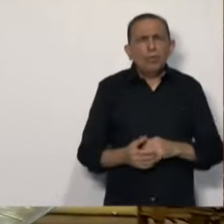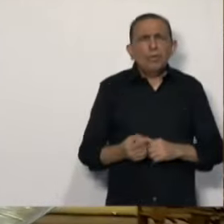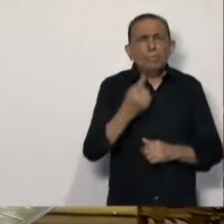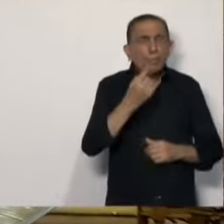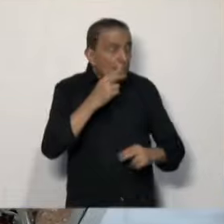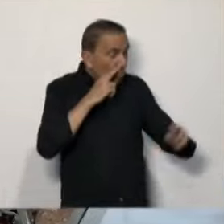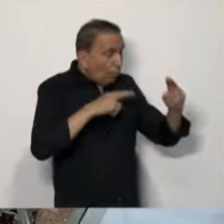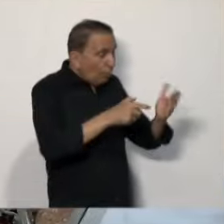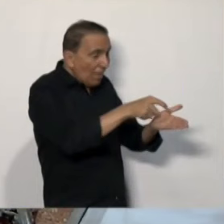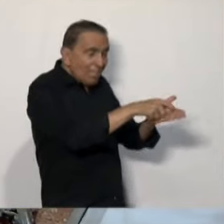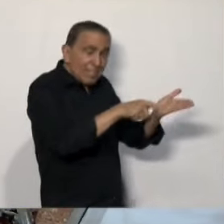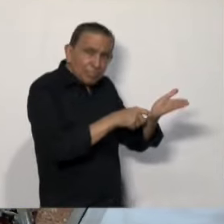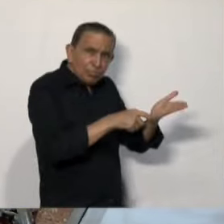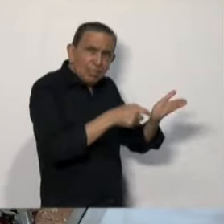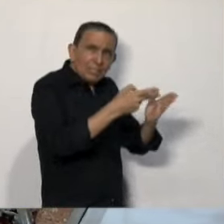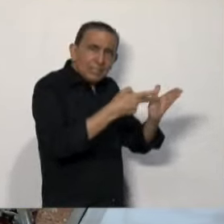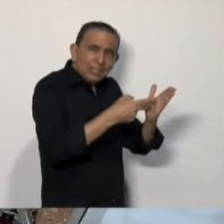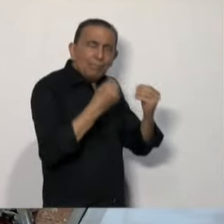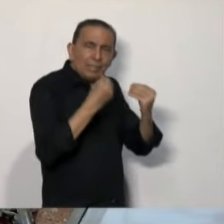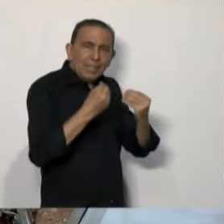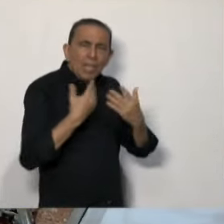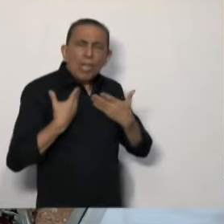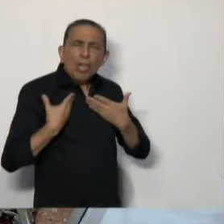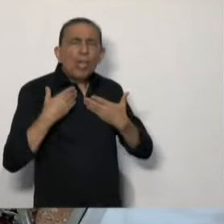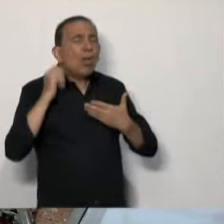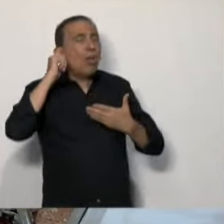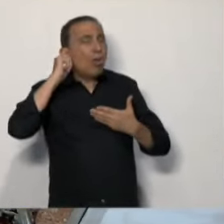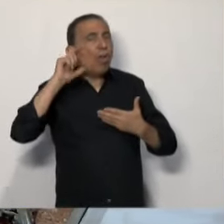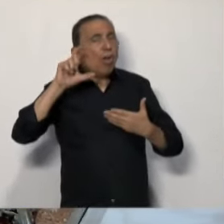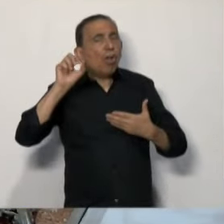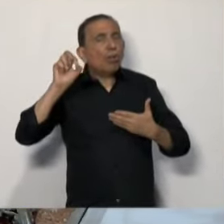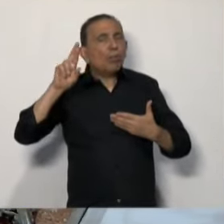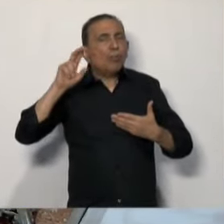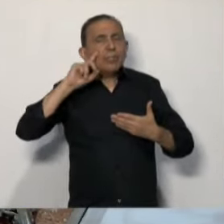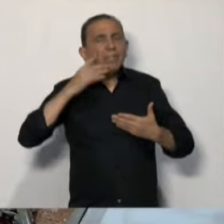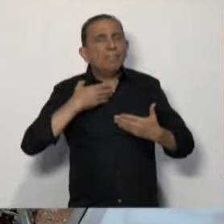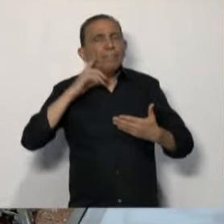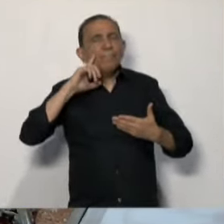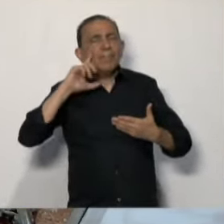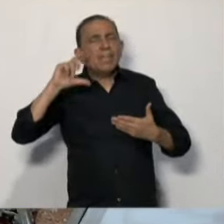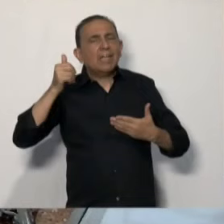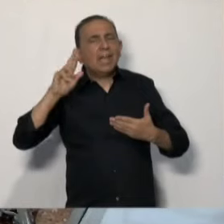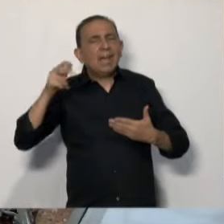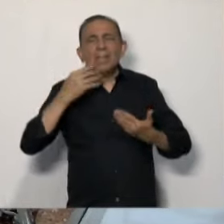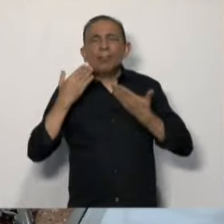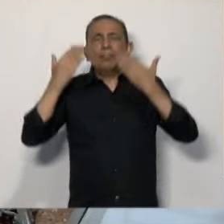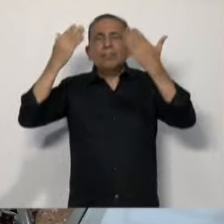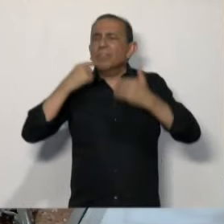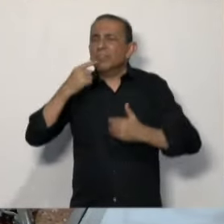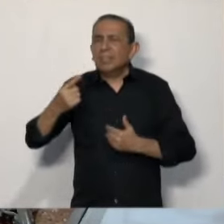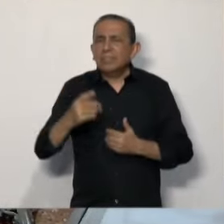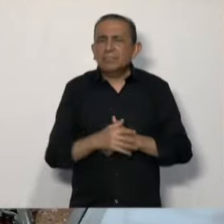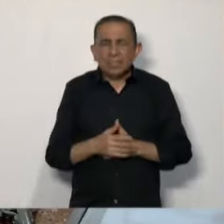diccionario. Y glorificar, dice el diccionario, se dice de quien es